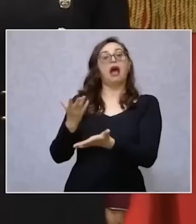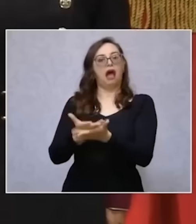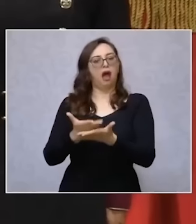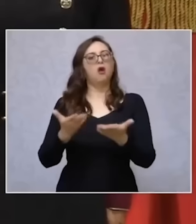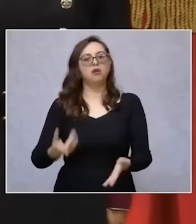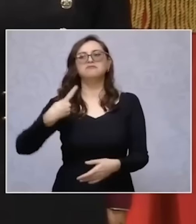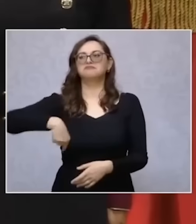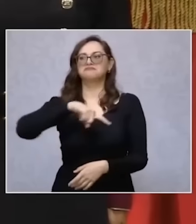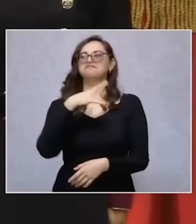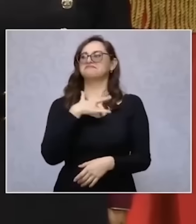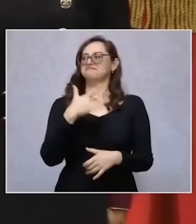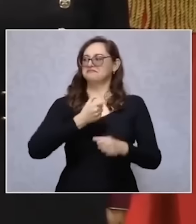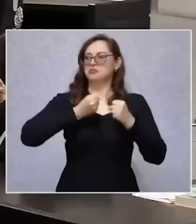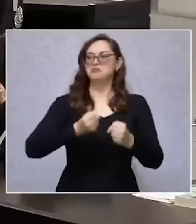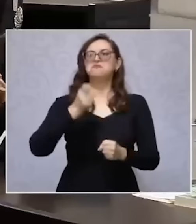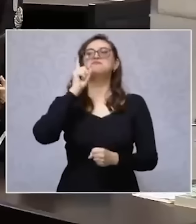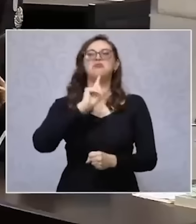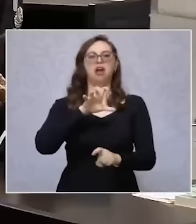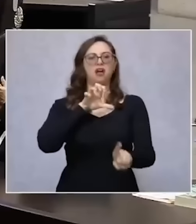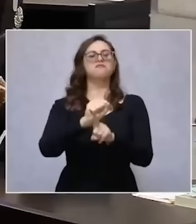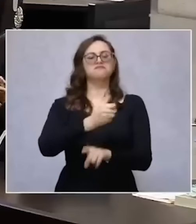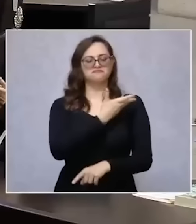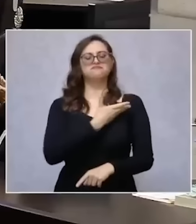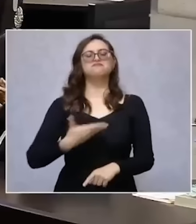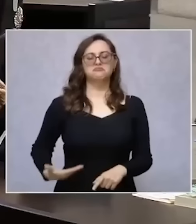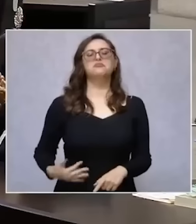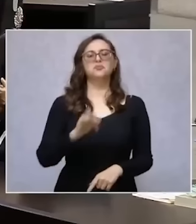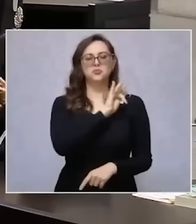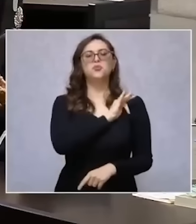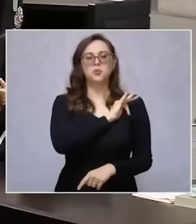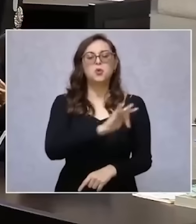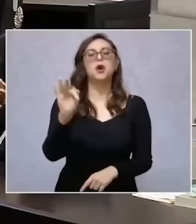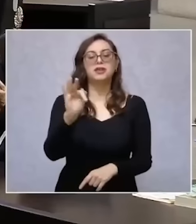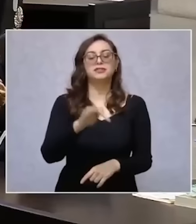llamada presidenta y no presidente. Hago una respetuosa invitación